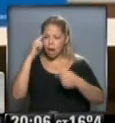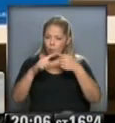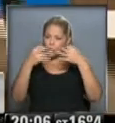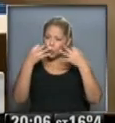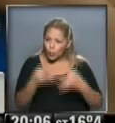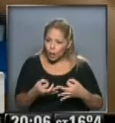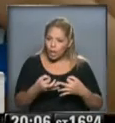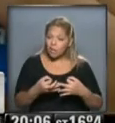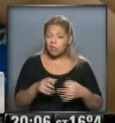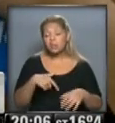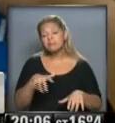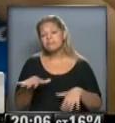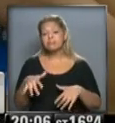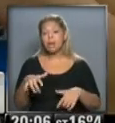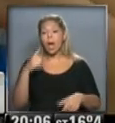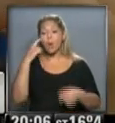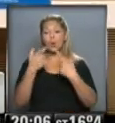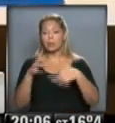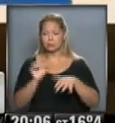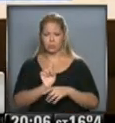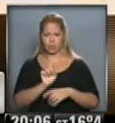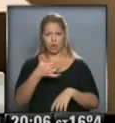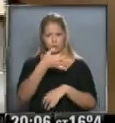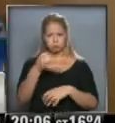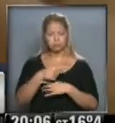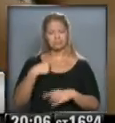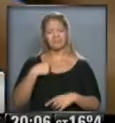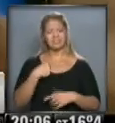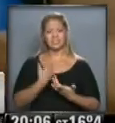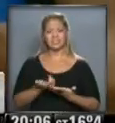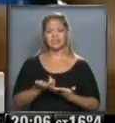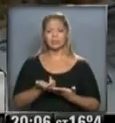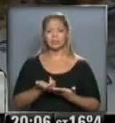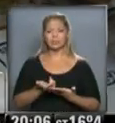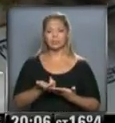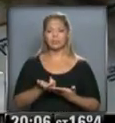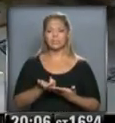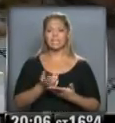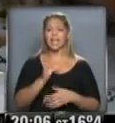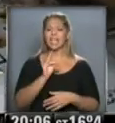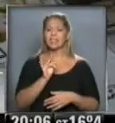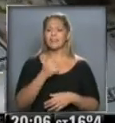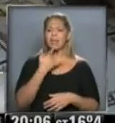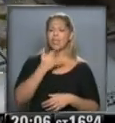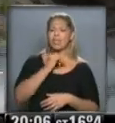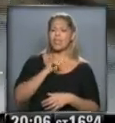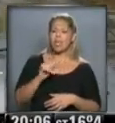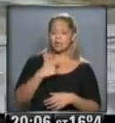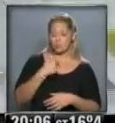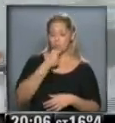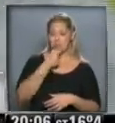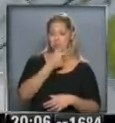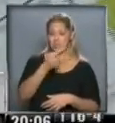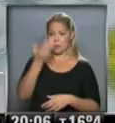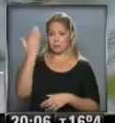que controles vagos. A mí realmente me cuesta mucho rebatir denuncias del tipo: la semana